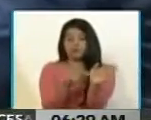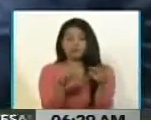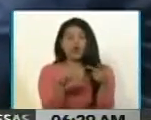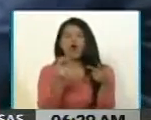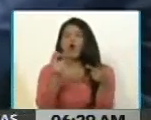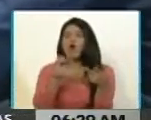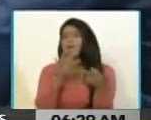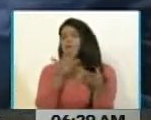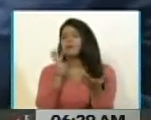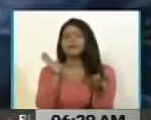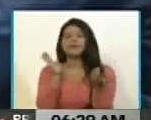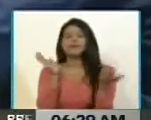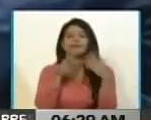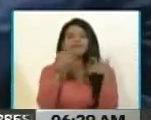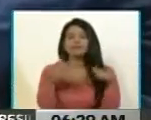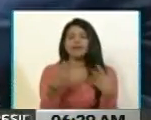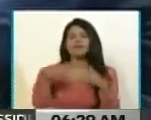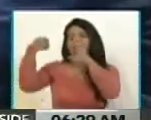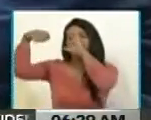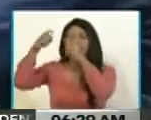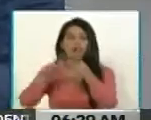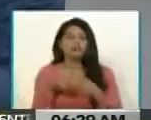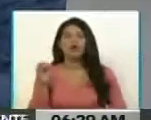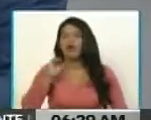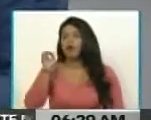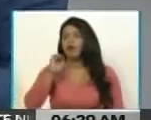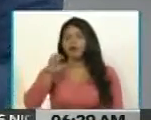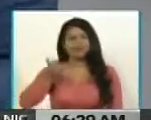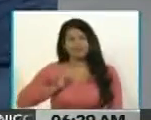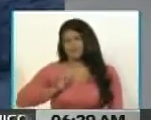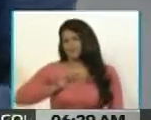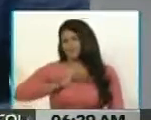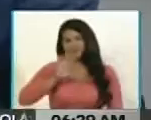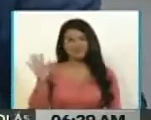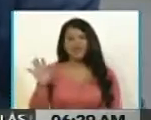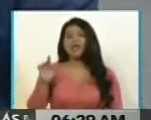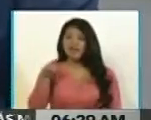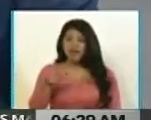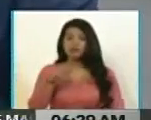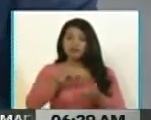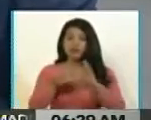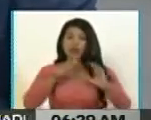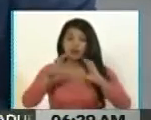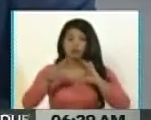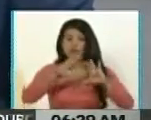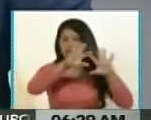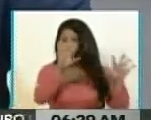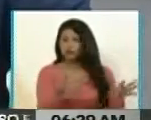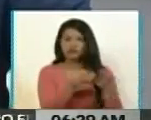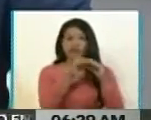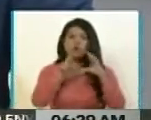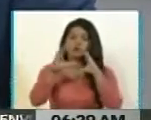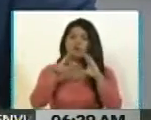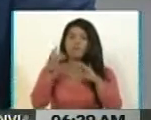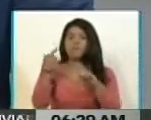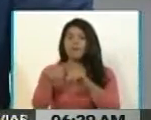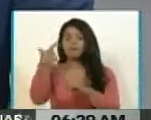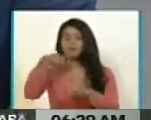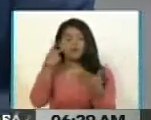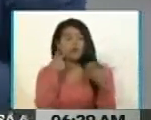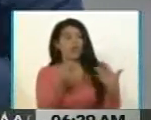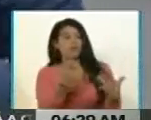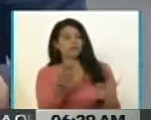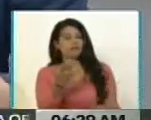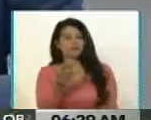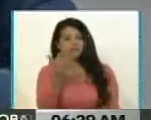redes sociales. Esto sin duda enriquece el discurso audiovisual y enriquece el